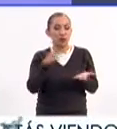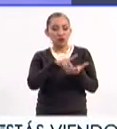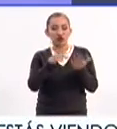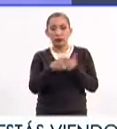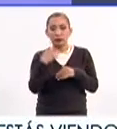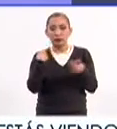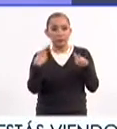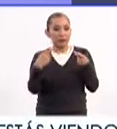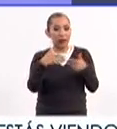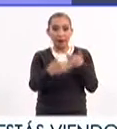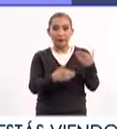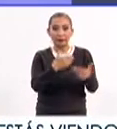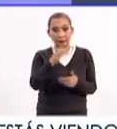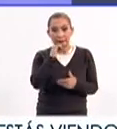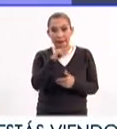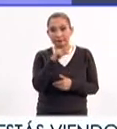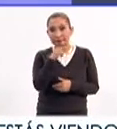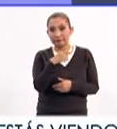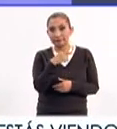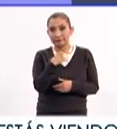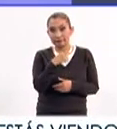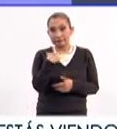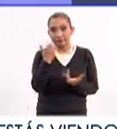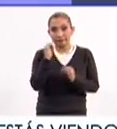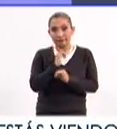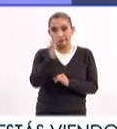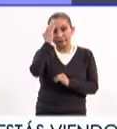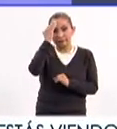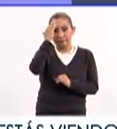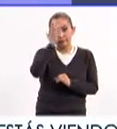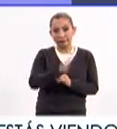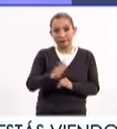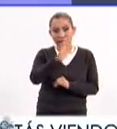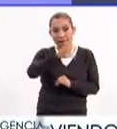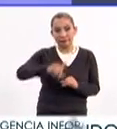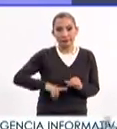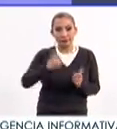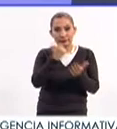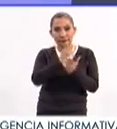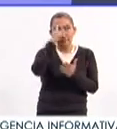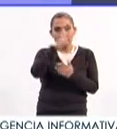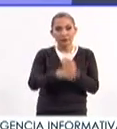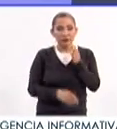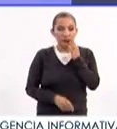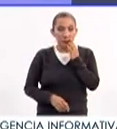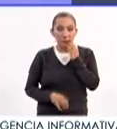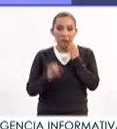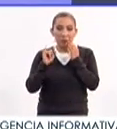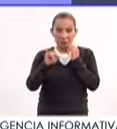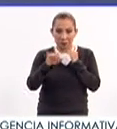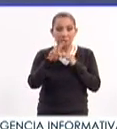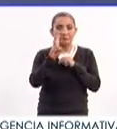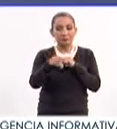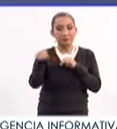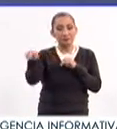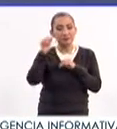ahorita en puerta, además de obviamente encabezar esta área del gobierno de la Ciudad de México. Así es, ella siempre está como al pendiente